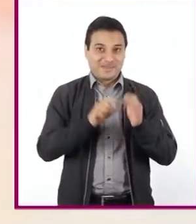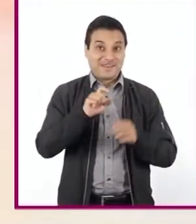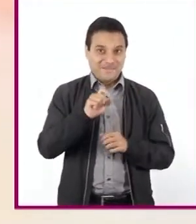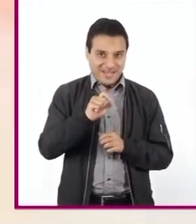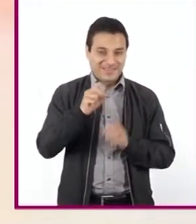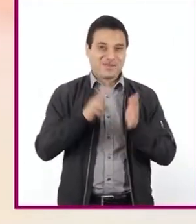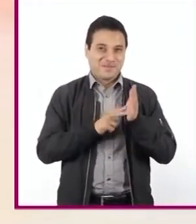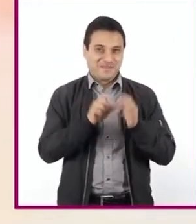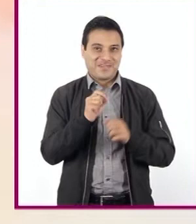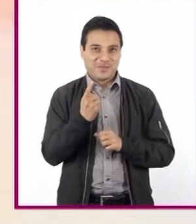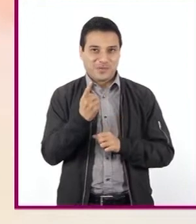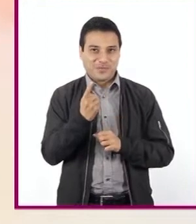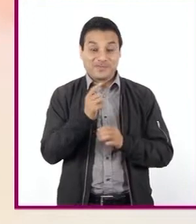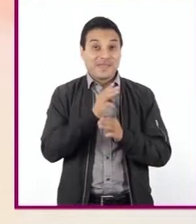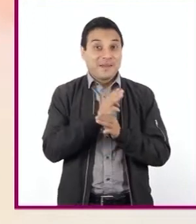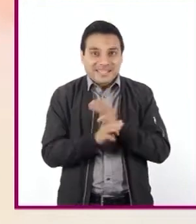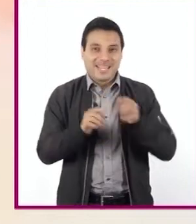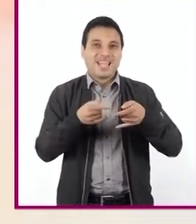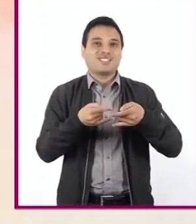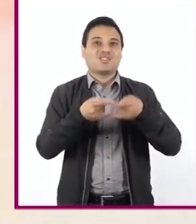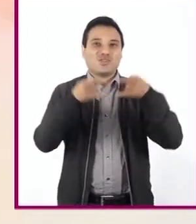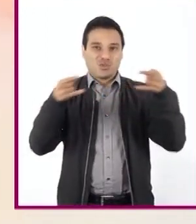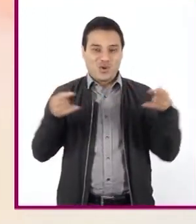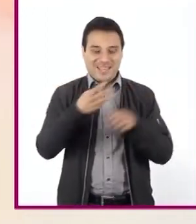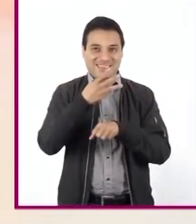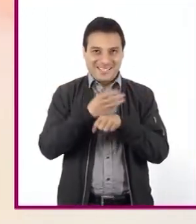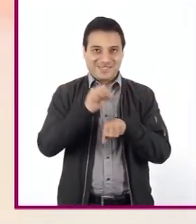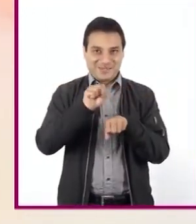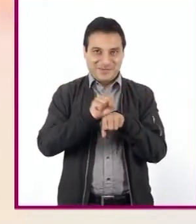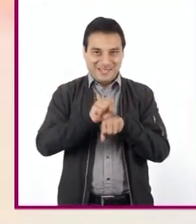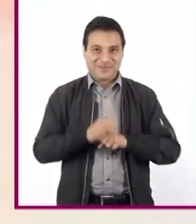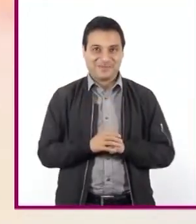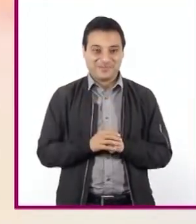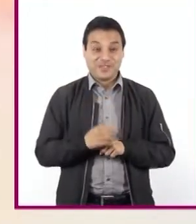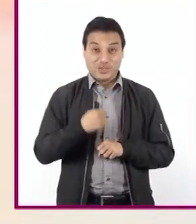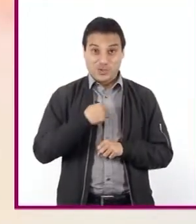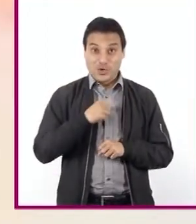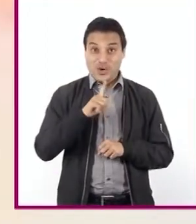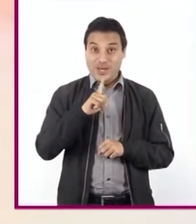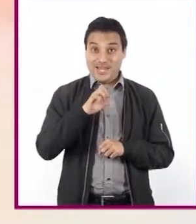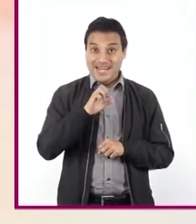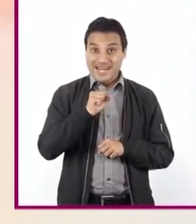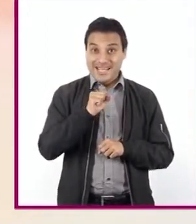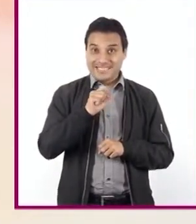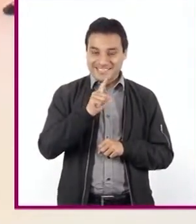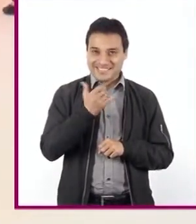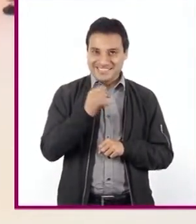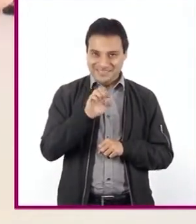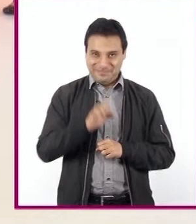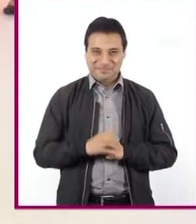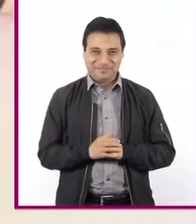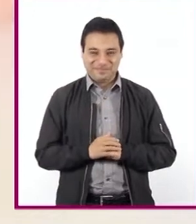2020-2021 de la asignatura de Historia para tercer grado. Yo soy Leslie Mendívil.